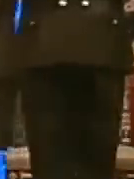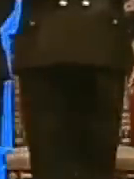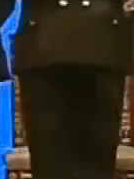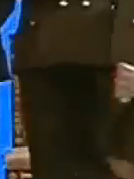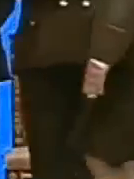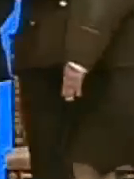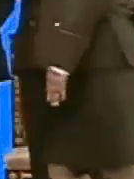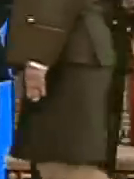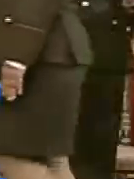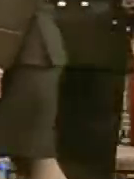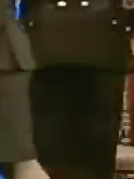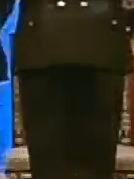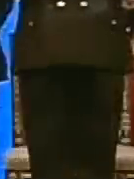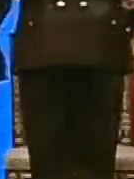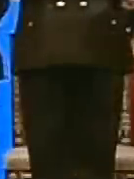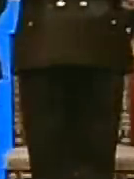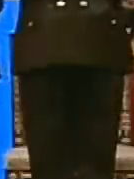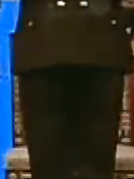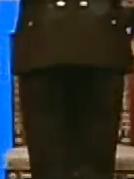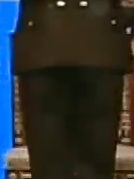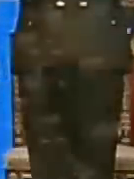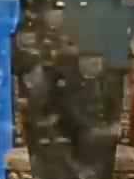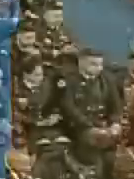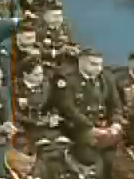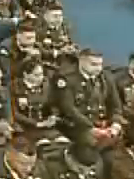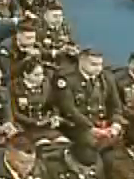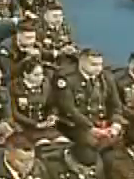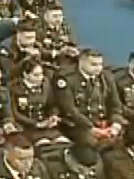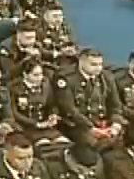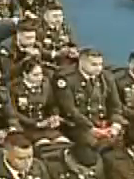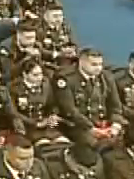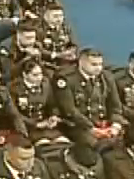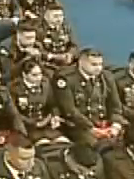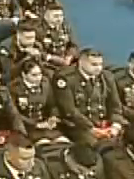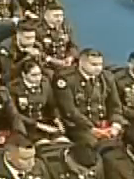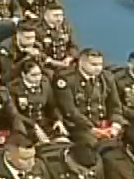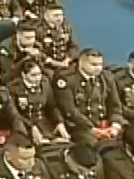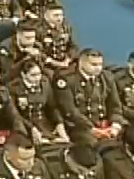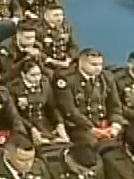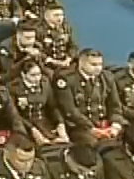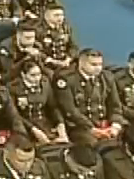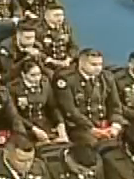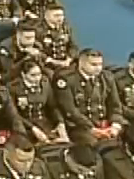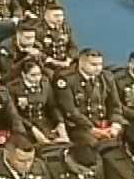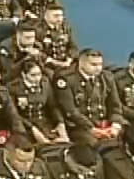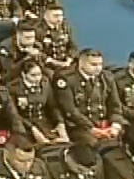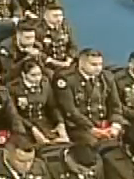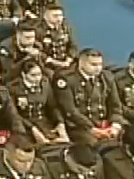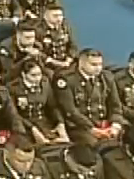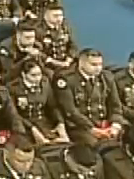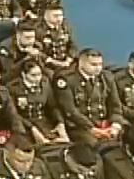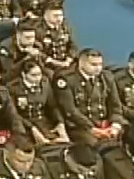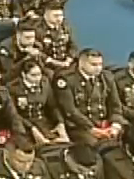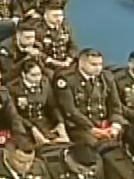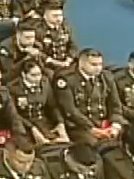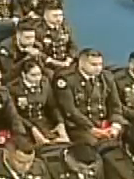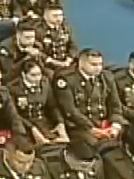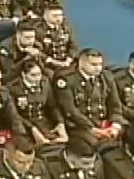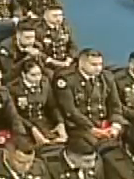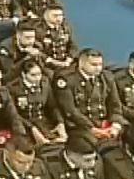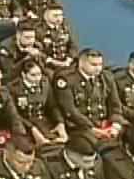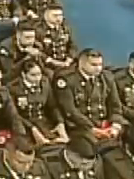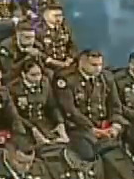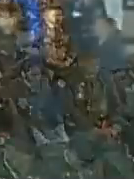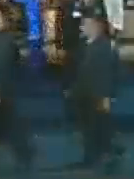siendo asumido con gran capacidad, sabiduría en la teoría, en la planificación, en la práctica y en la táctica para desplegar esta